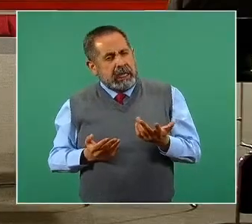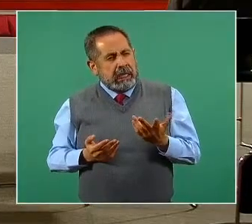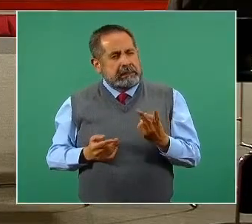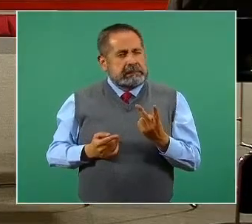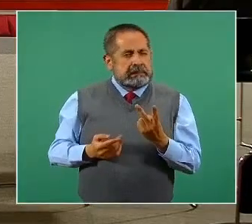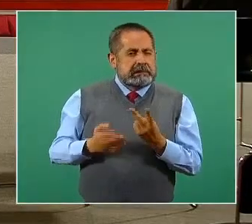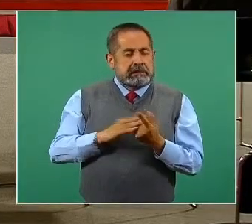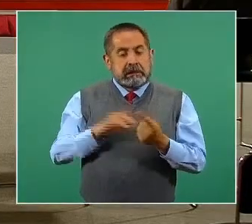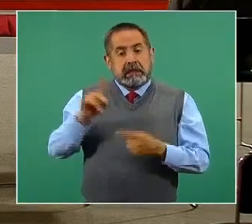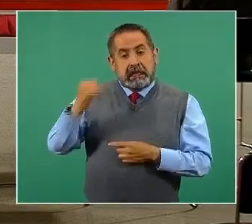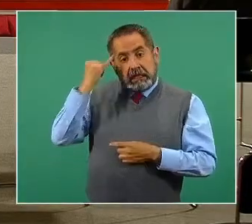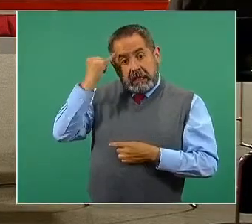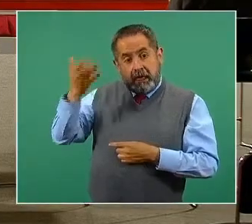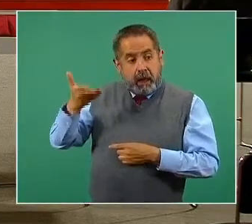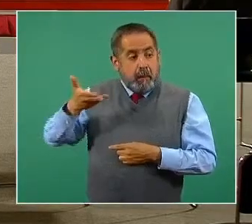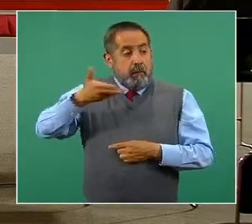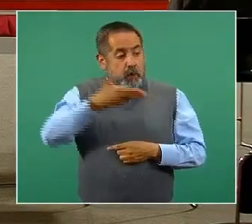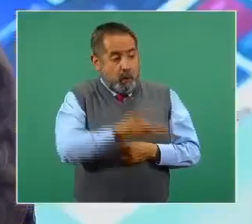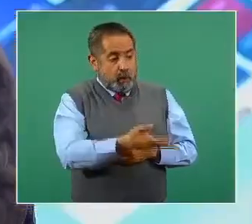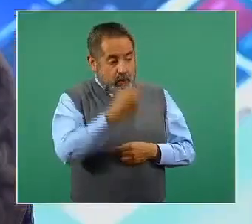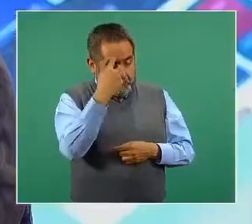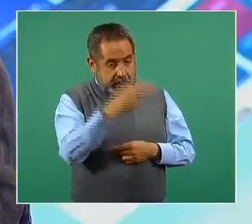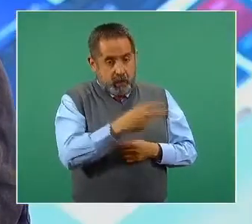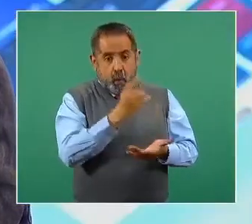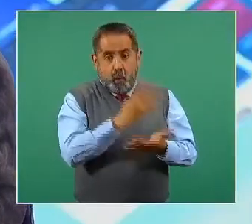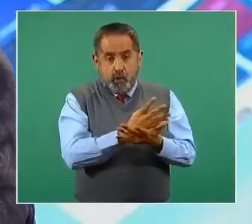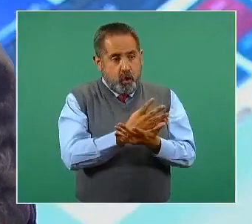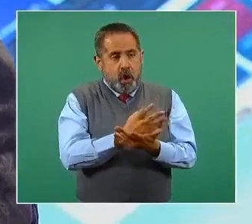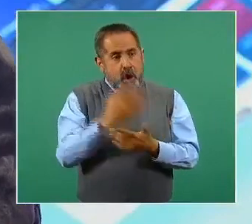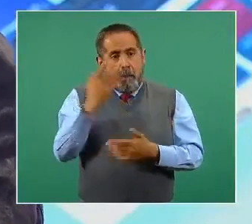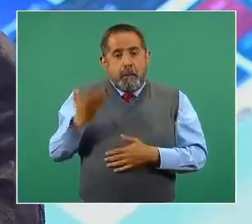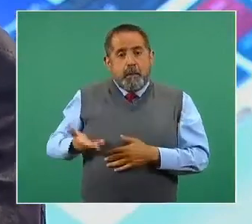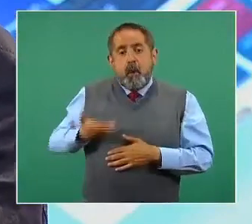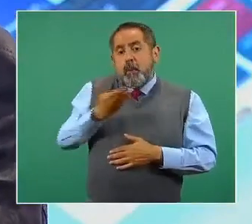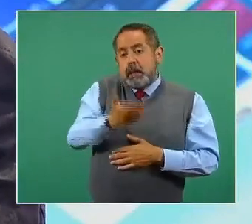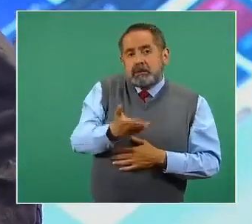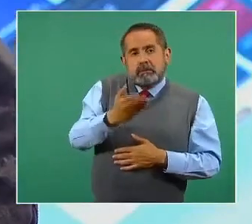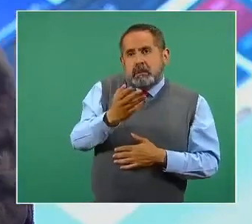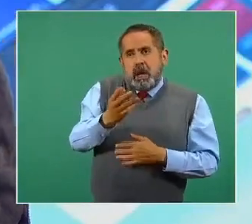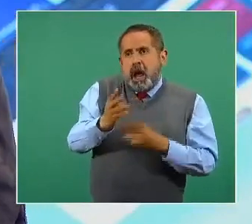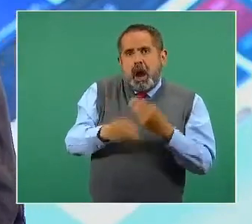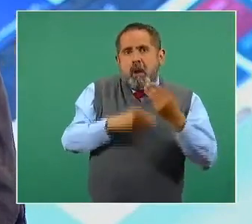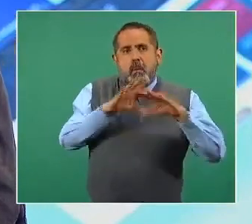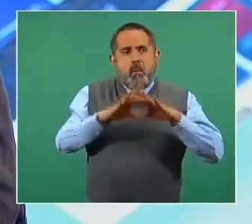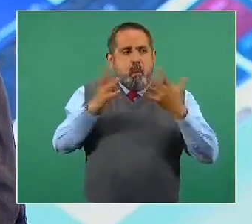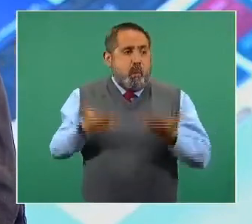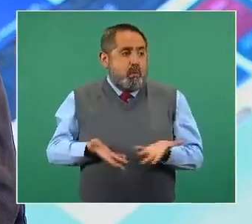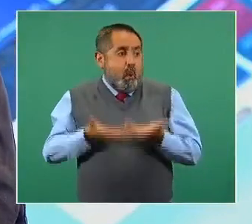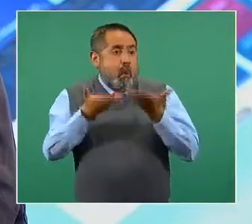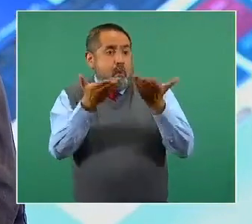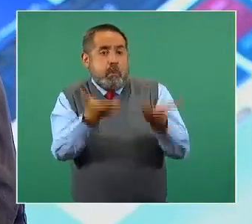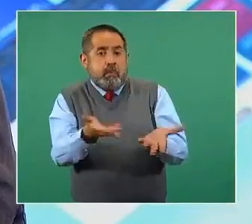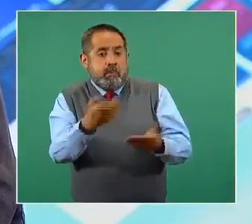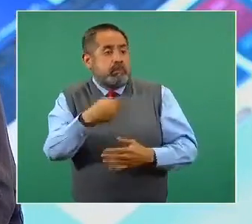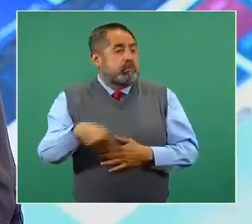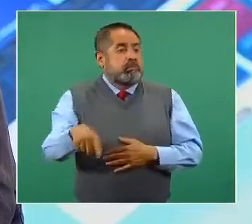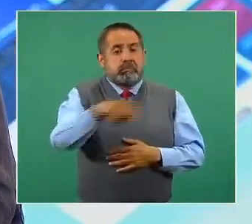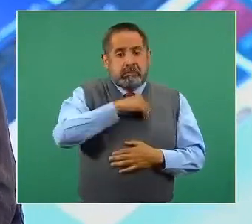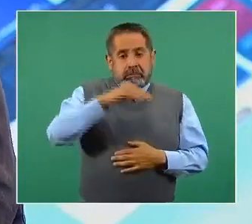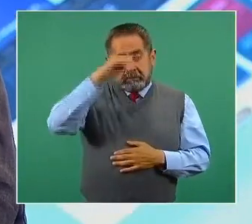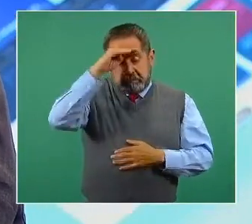han propuesto, no solo a México, esta no es una propuesta específica para México, sino que han formulado en la comunidad